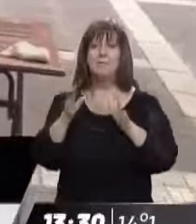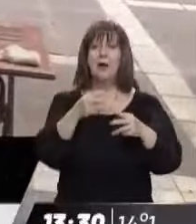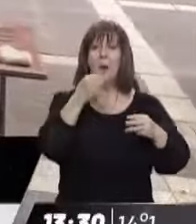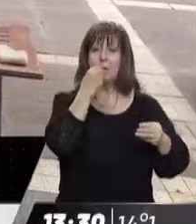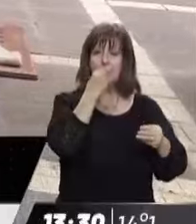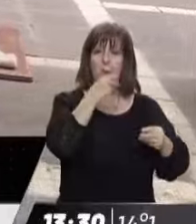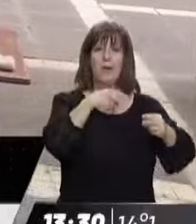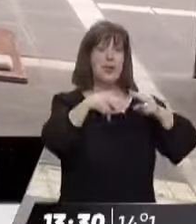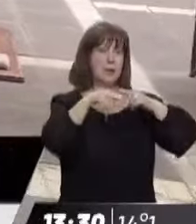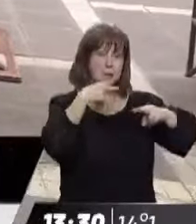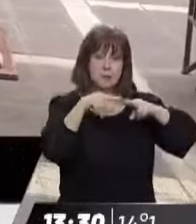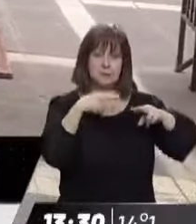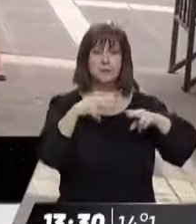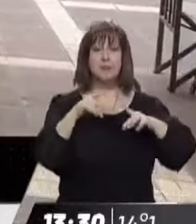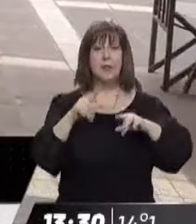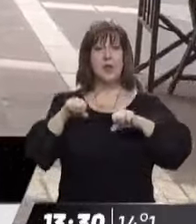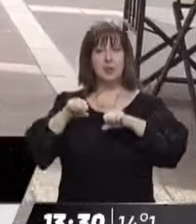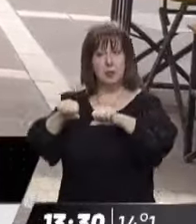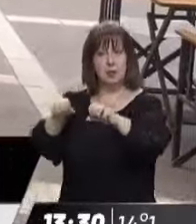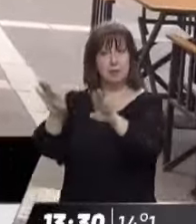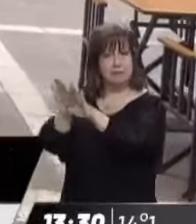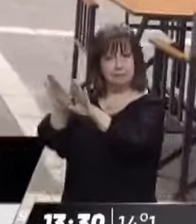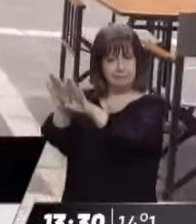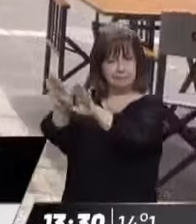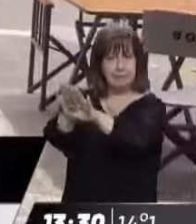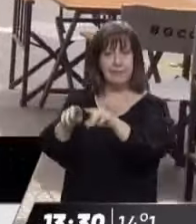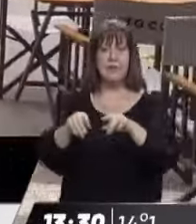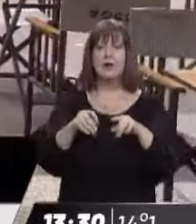con supermercados e hipermercados. Que hubo un acuerdo